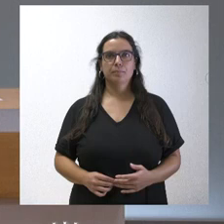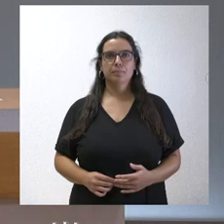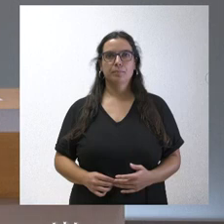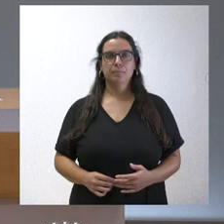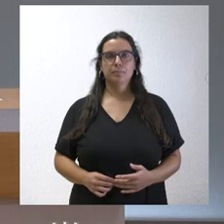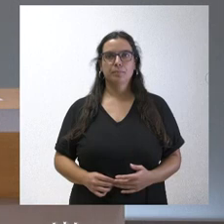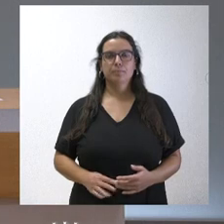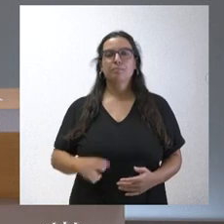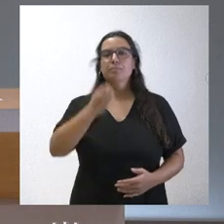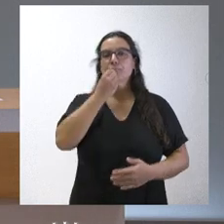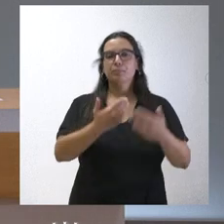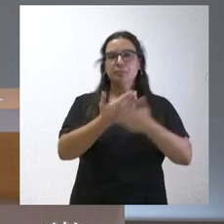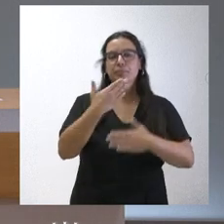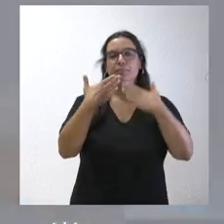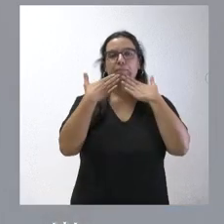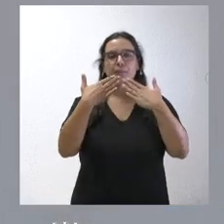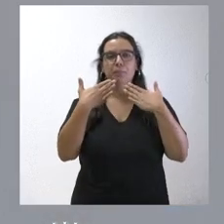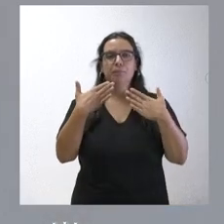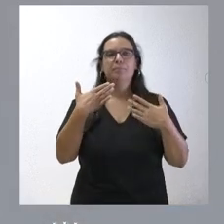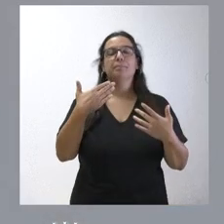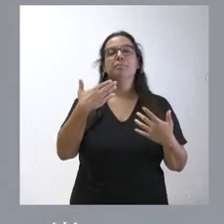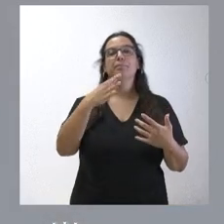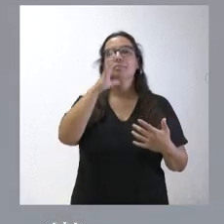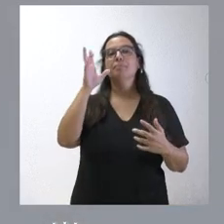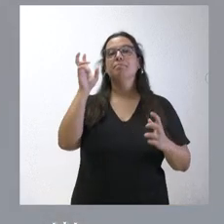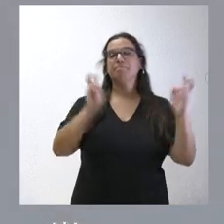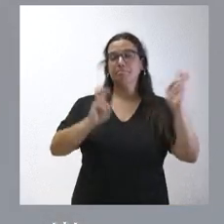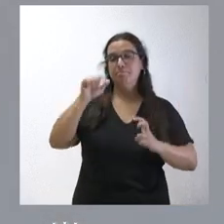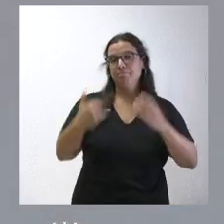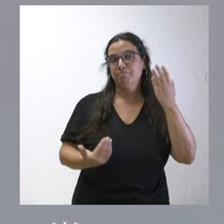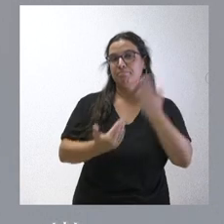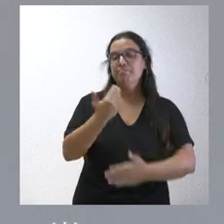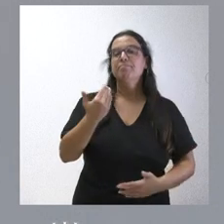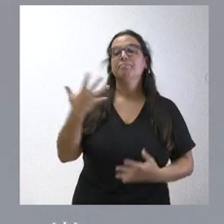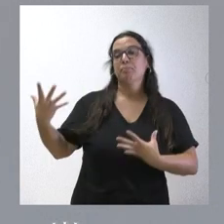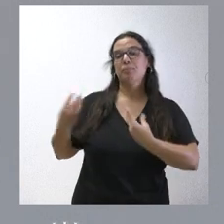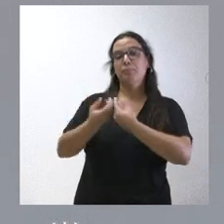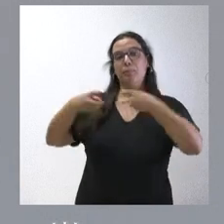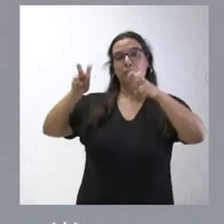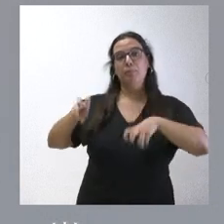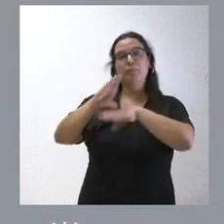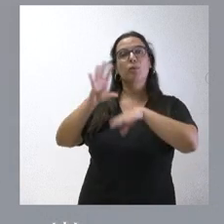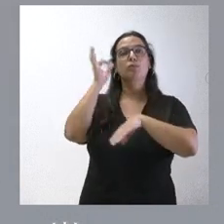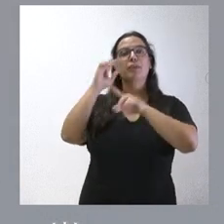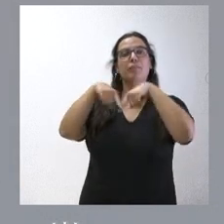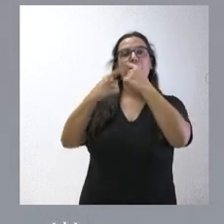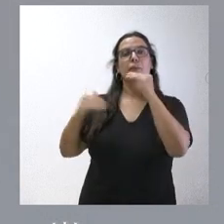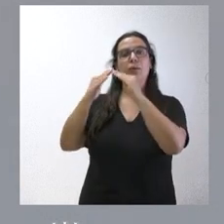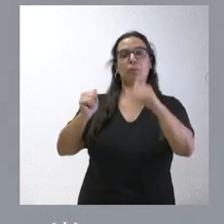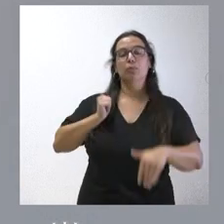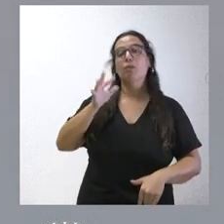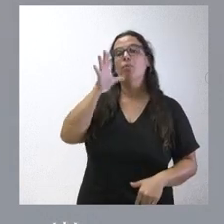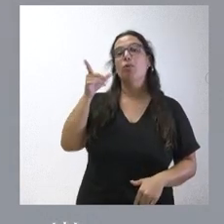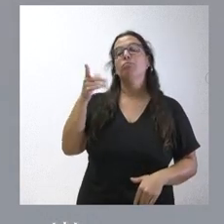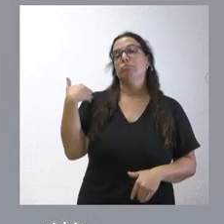Buenos días y muchas gracias por su presencia hoy aquí esta mañana me acompaña la consejera de familia igualdad de oportunidades con motivo